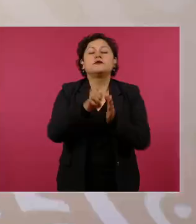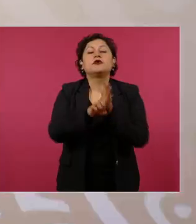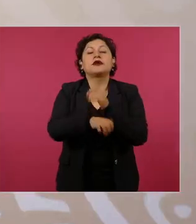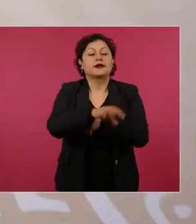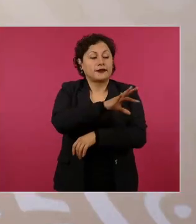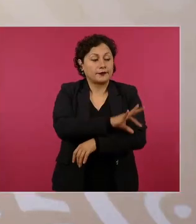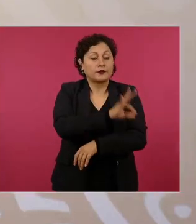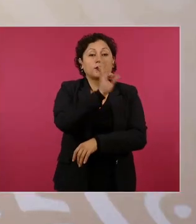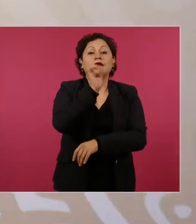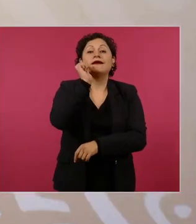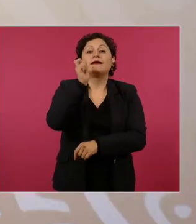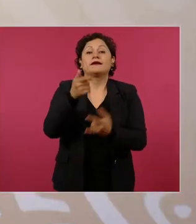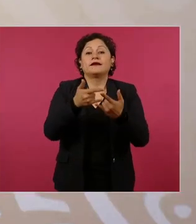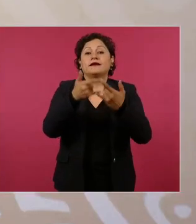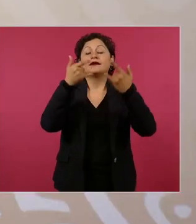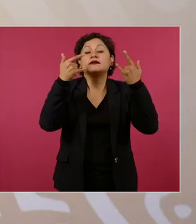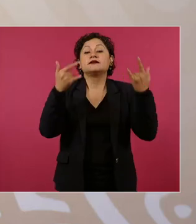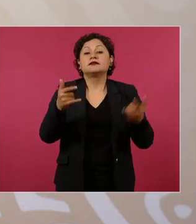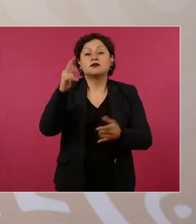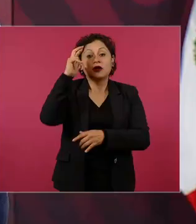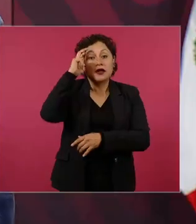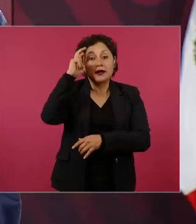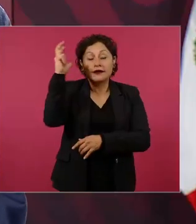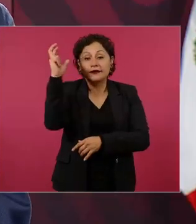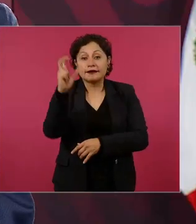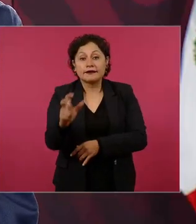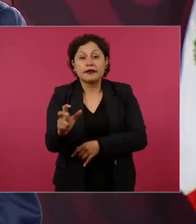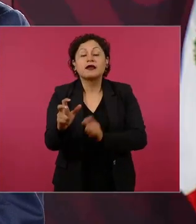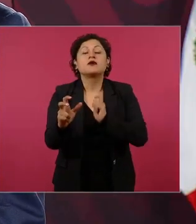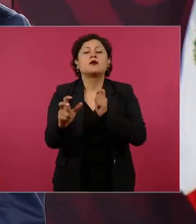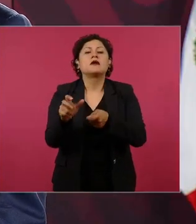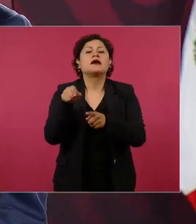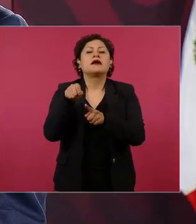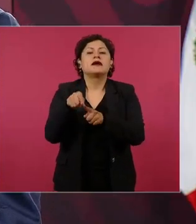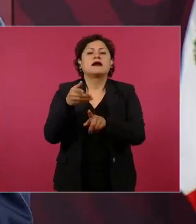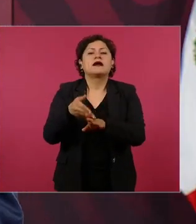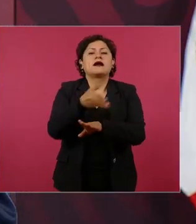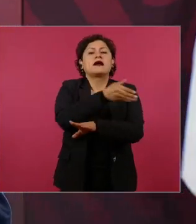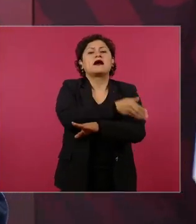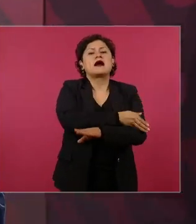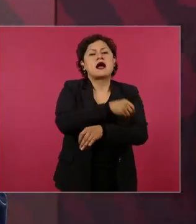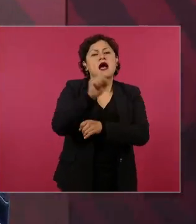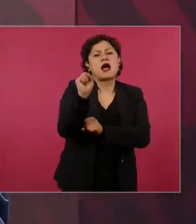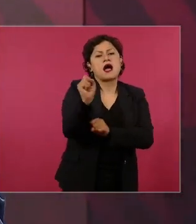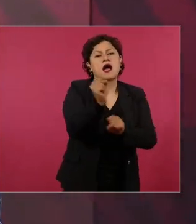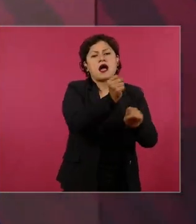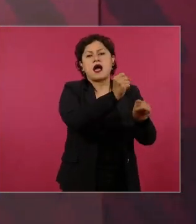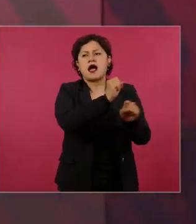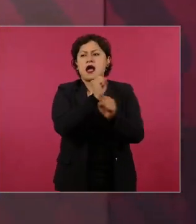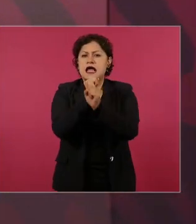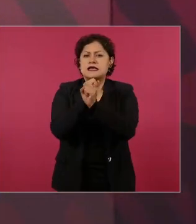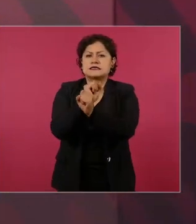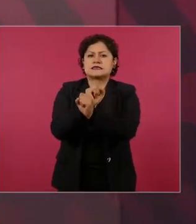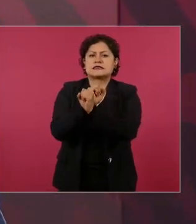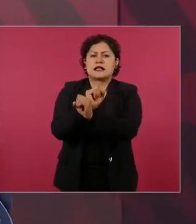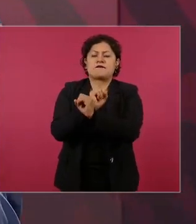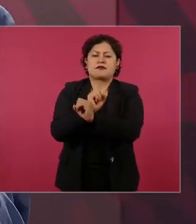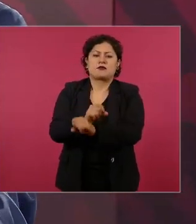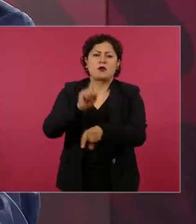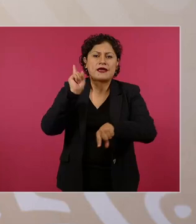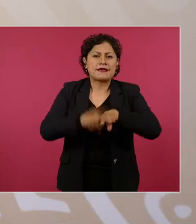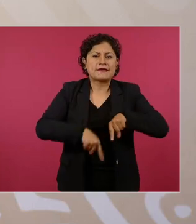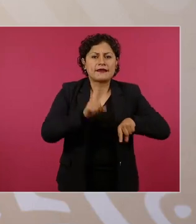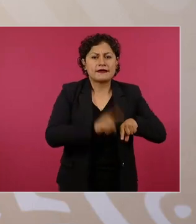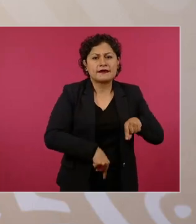patria, proclama la abolición de la esclavitud. Y muchos piensan que